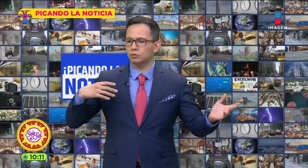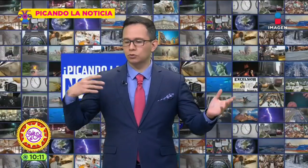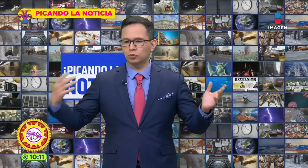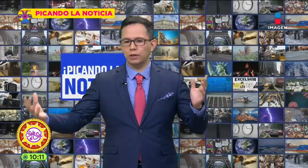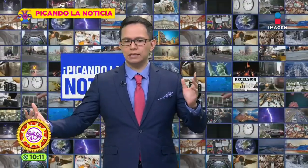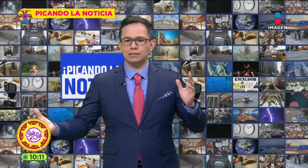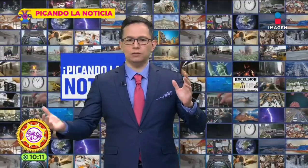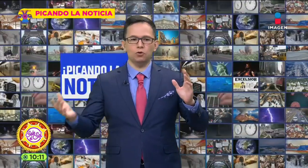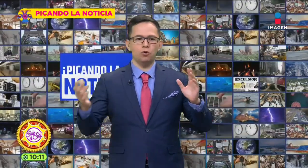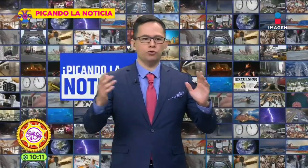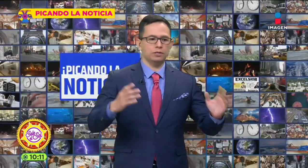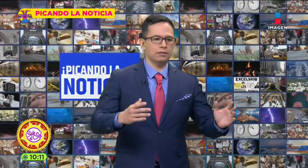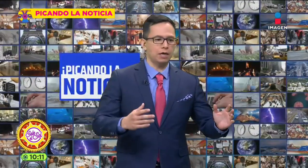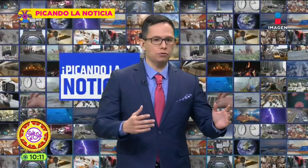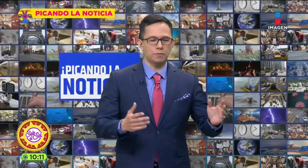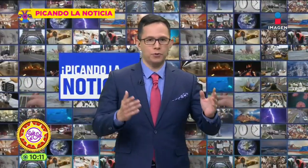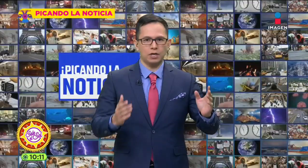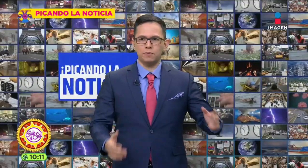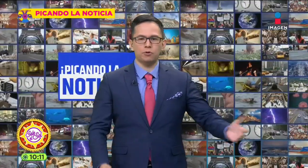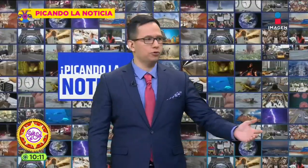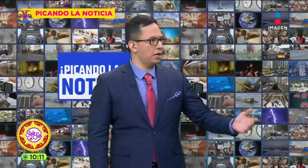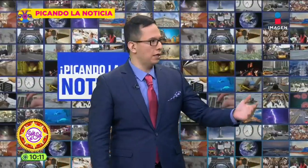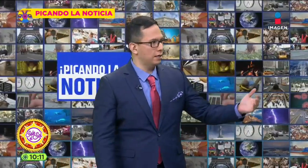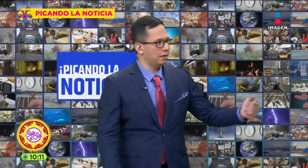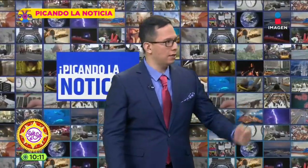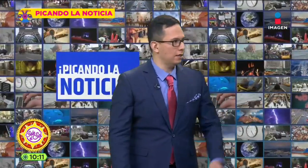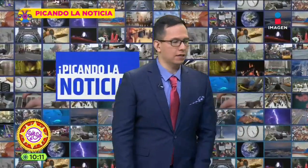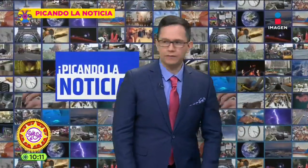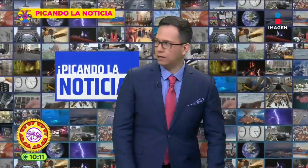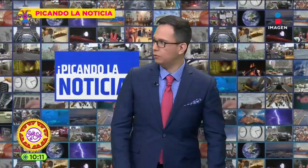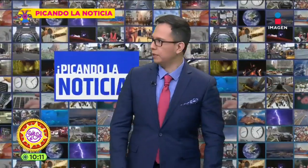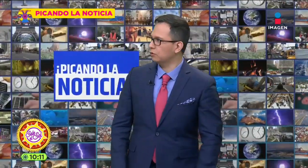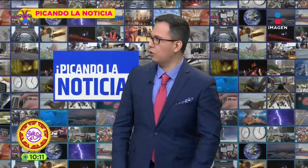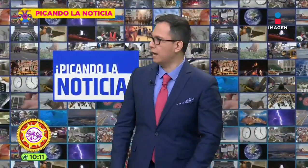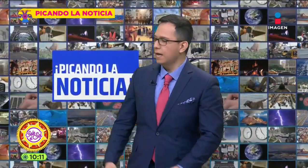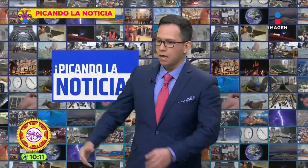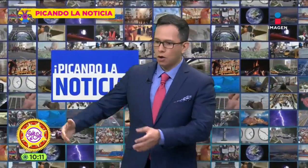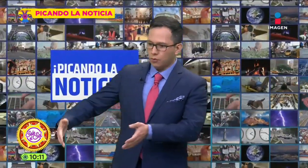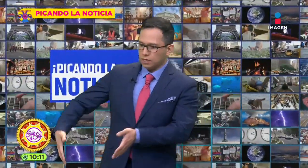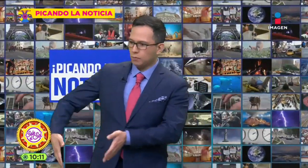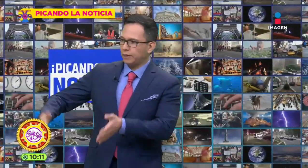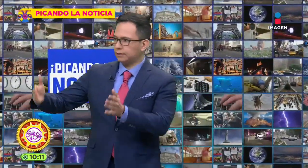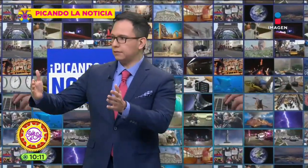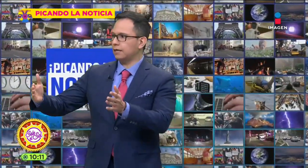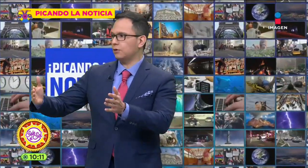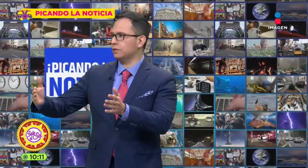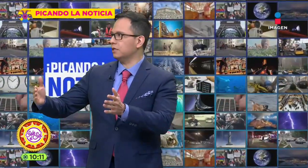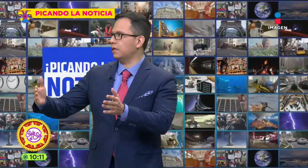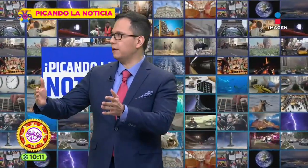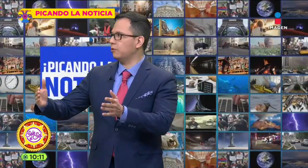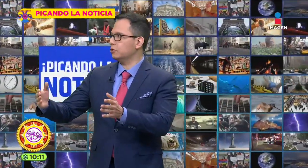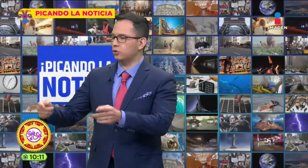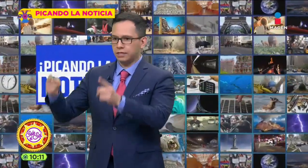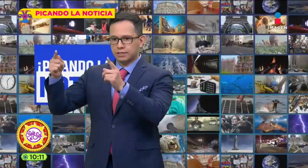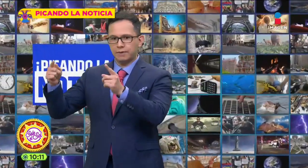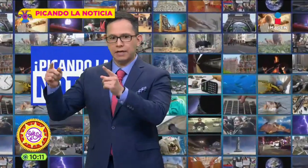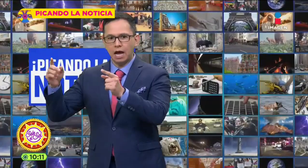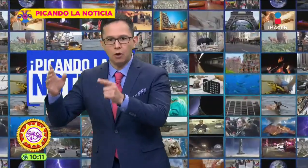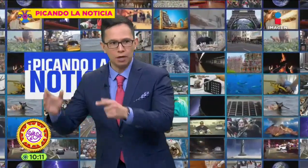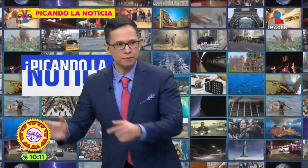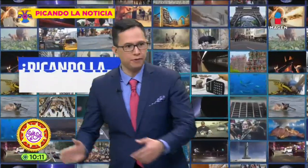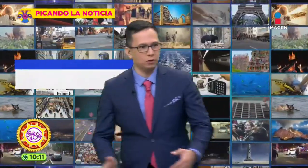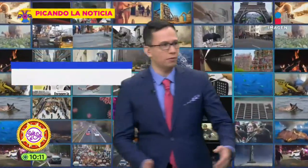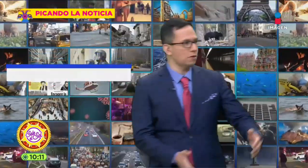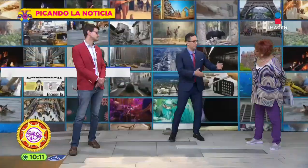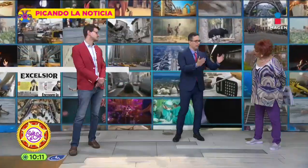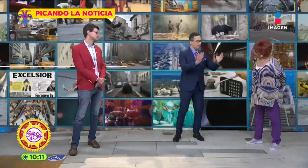las estructuras y de todos los estados, de por ejemplo, no sé, que le dijeran a la jefa de gobierno, oiga, ¿cómo le hizo para tener la logística de vacunación de esta manera? Ah,